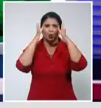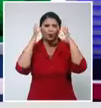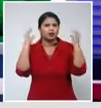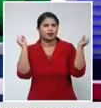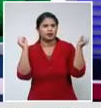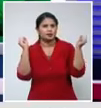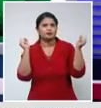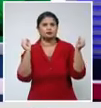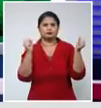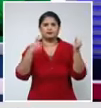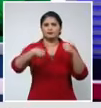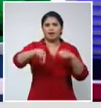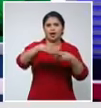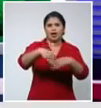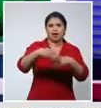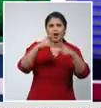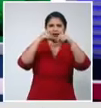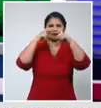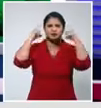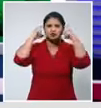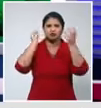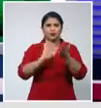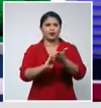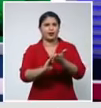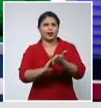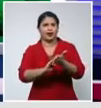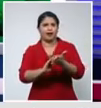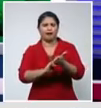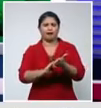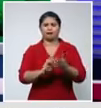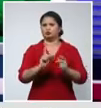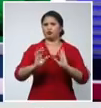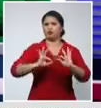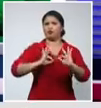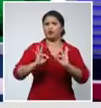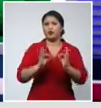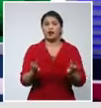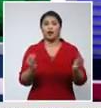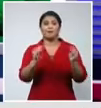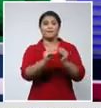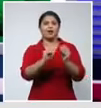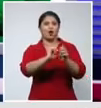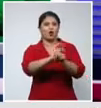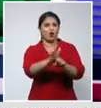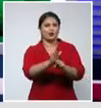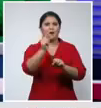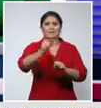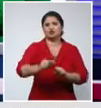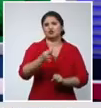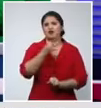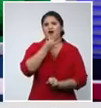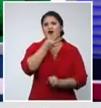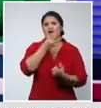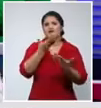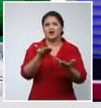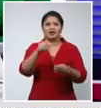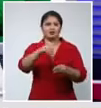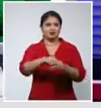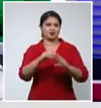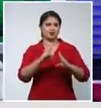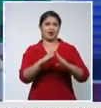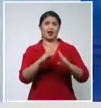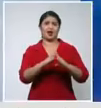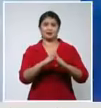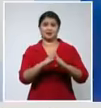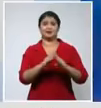la casa la transmisión a una persona ya de mayor edad. De 20 a